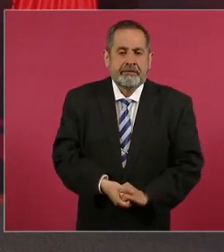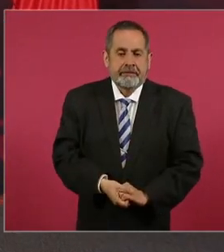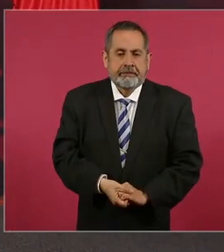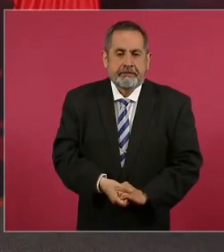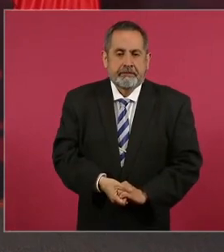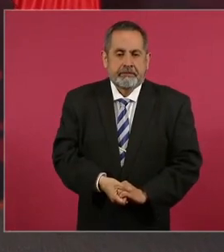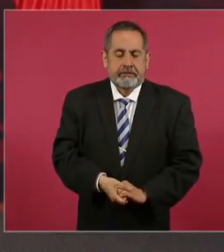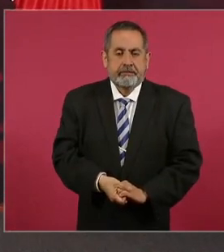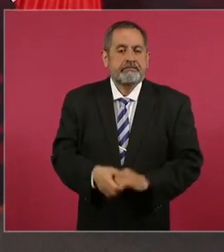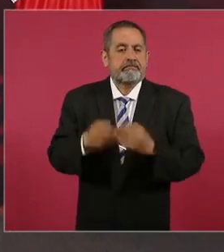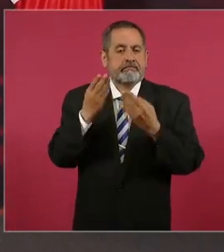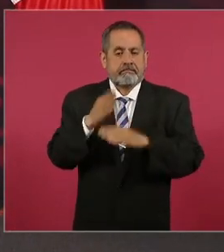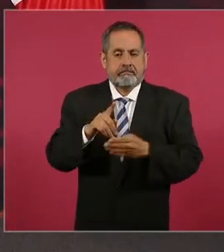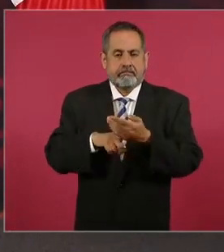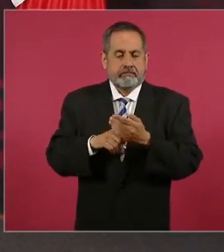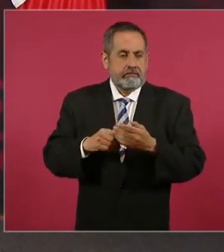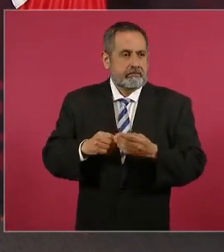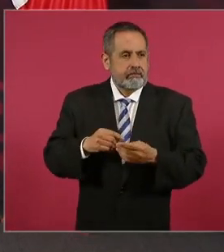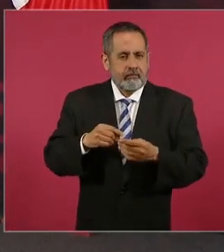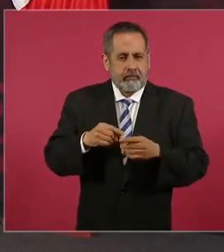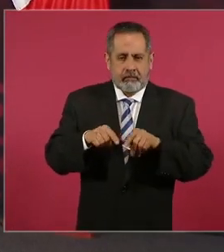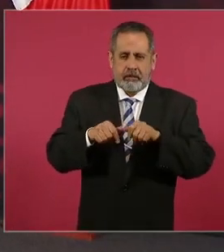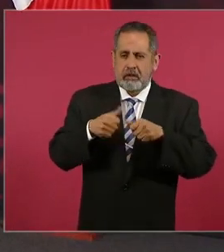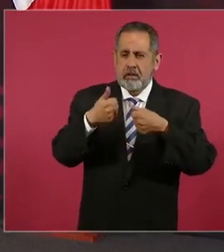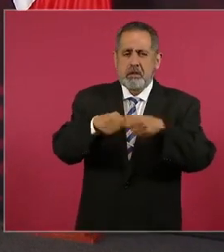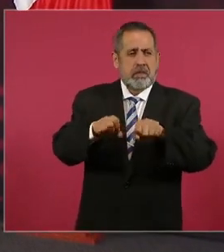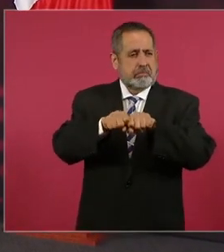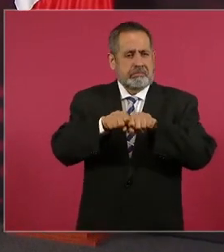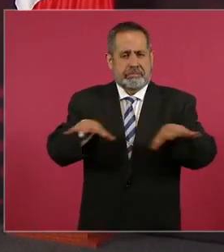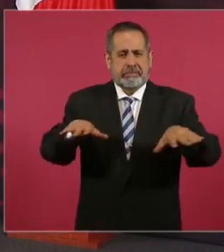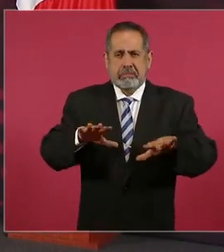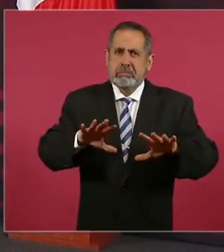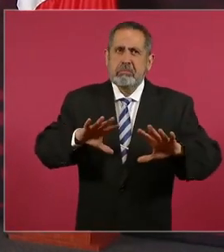Ya el Banco del Bienestar va a llegar a dispersar cerca de